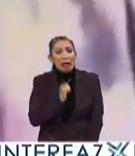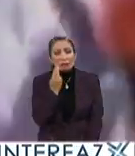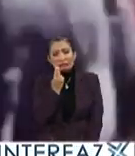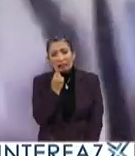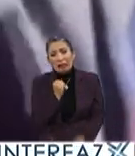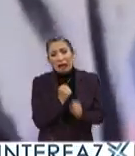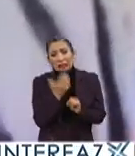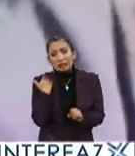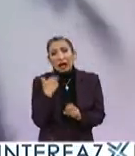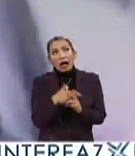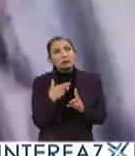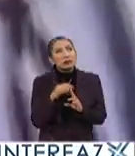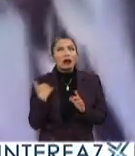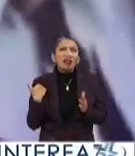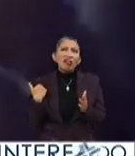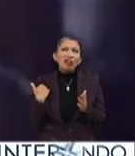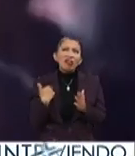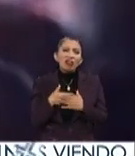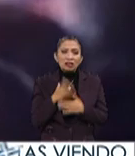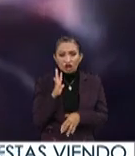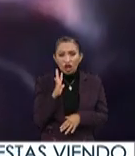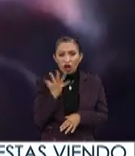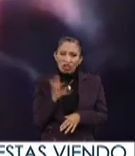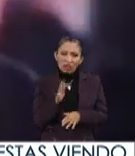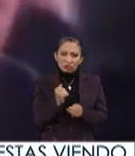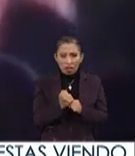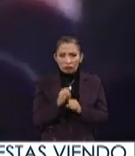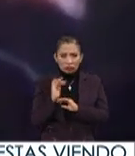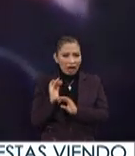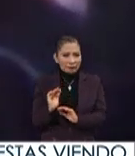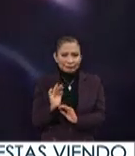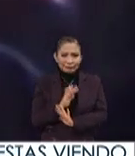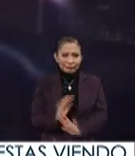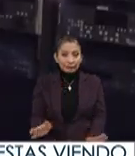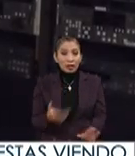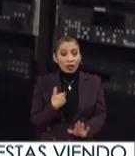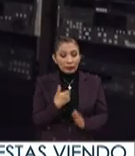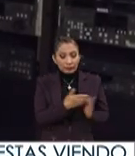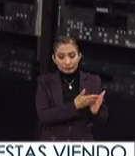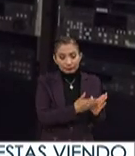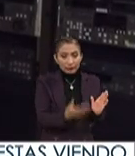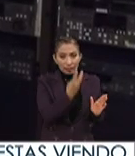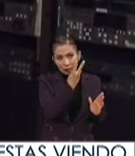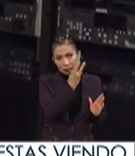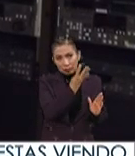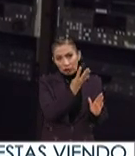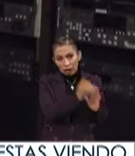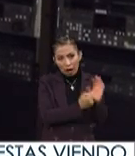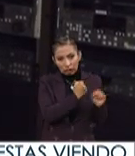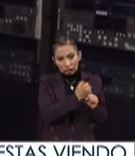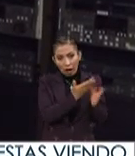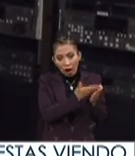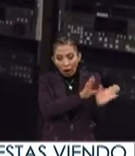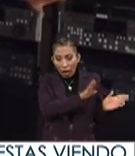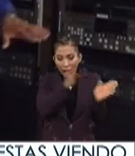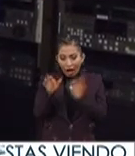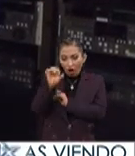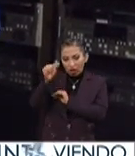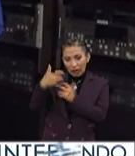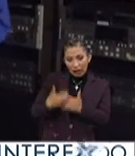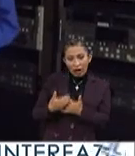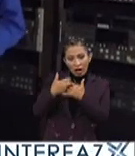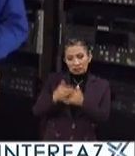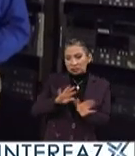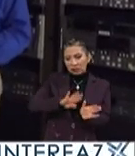años, hasta como hace 5 o 10 años. En los últimos 3, 4 años, estas máquinas